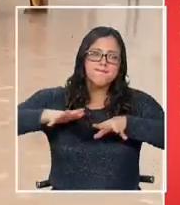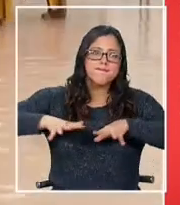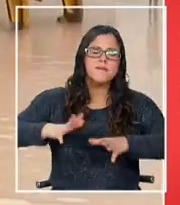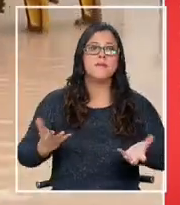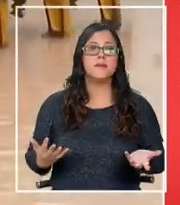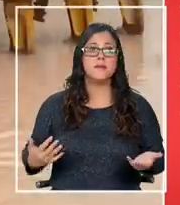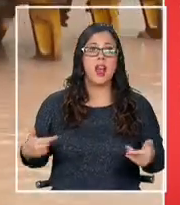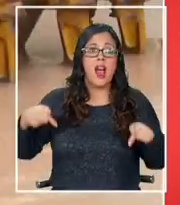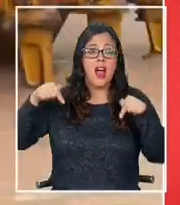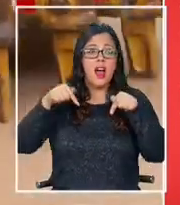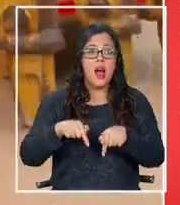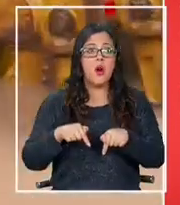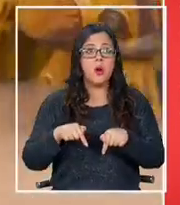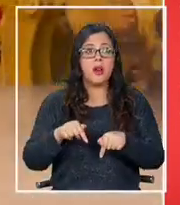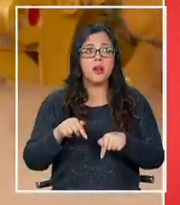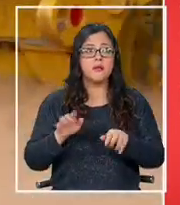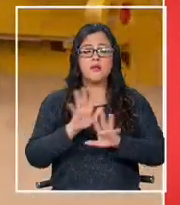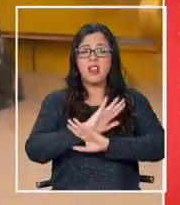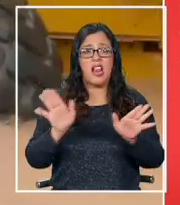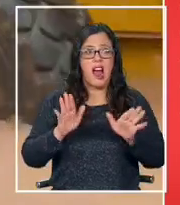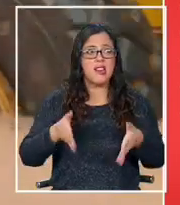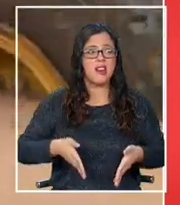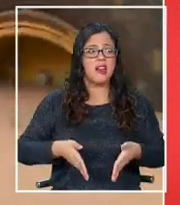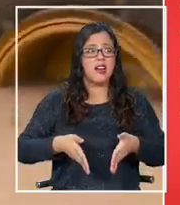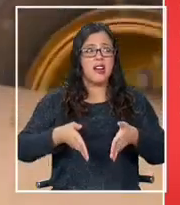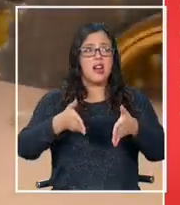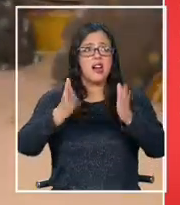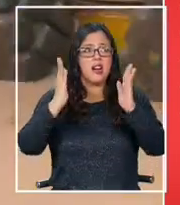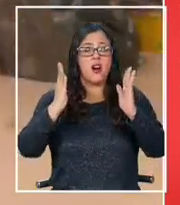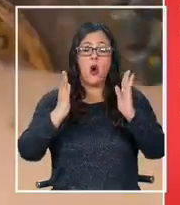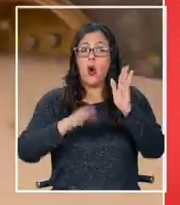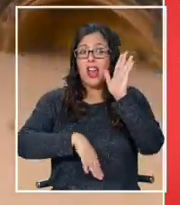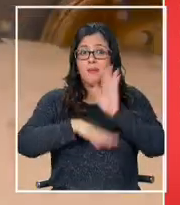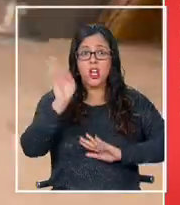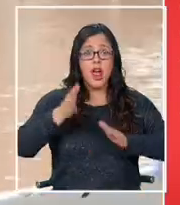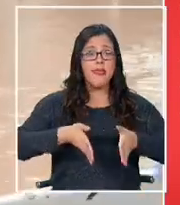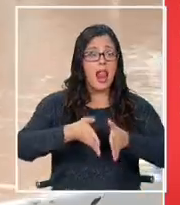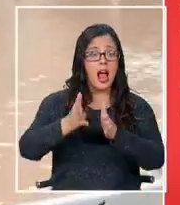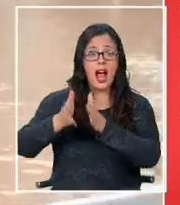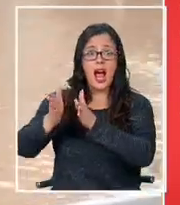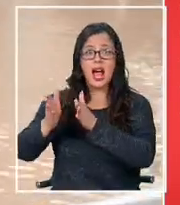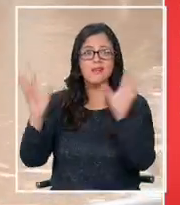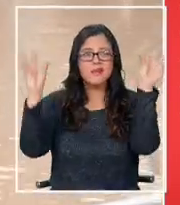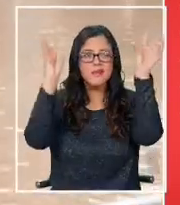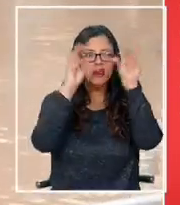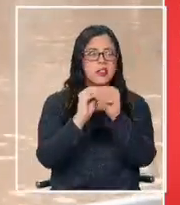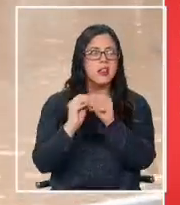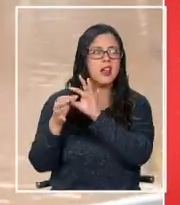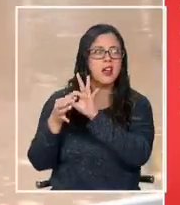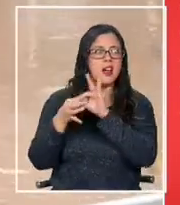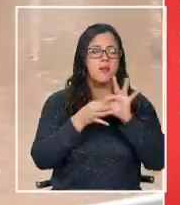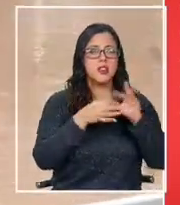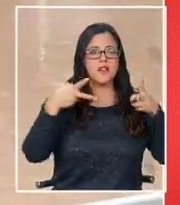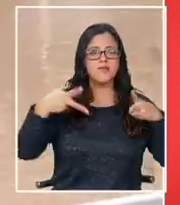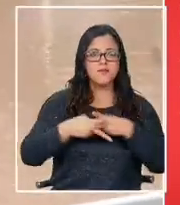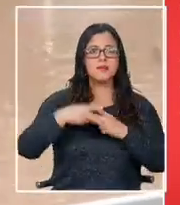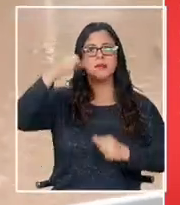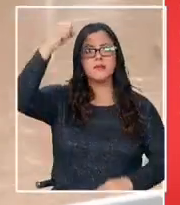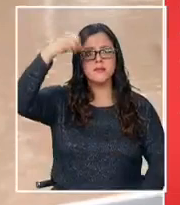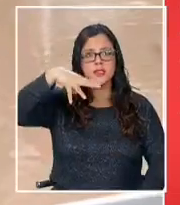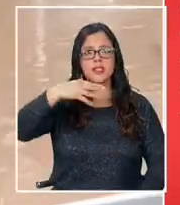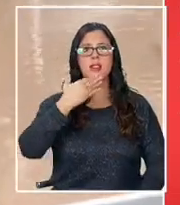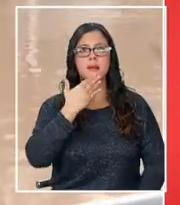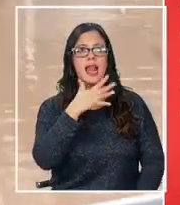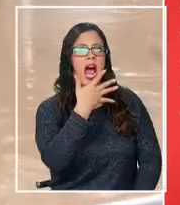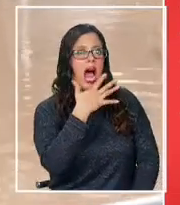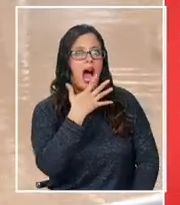hora prácticamente no queda nadie, las calles están en su totalidad o la gran mayoría totalmente oscuras debido al corte de luz y también de agua potable que hay